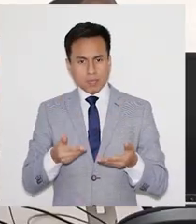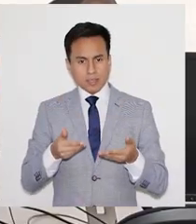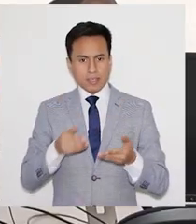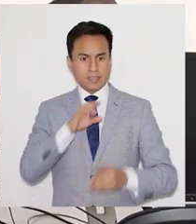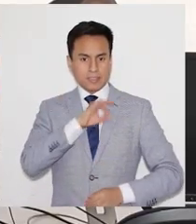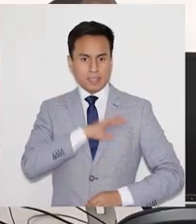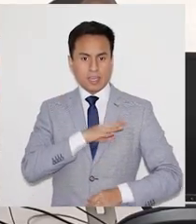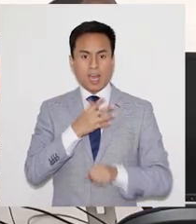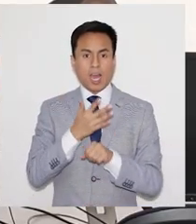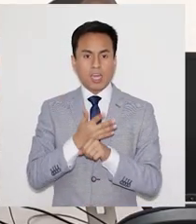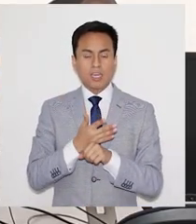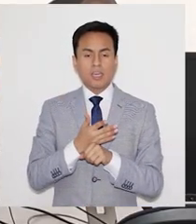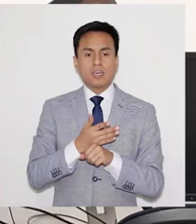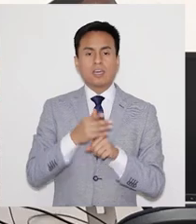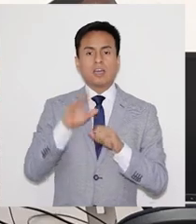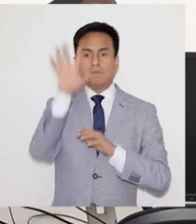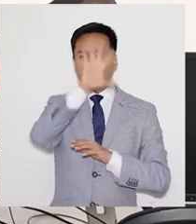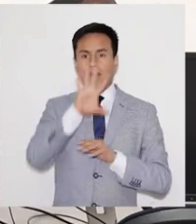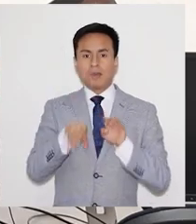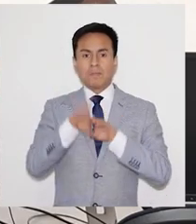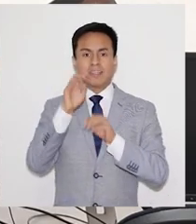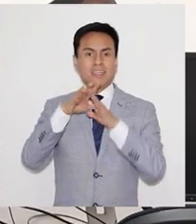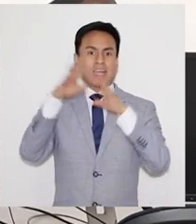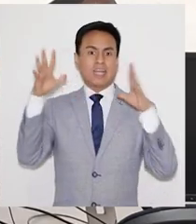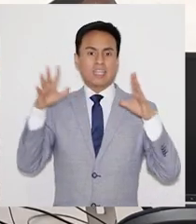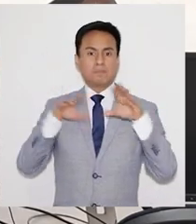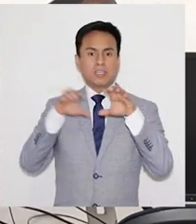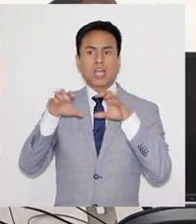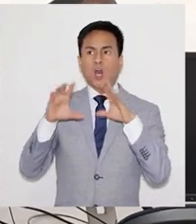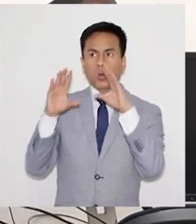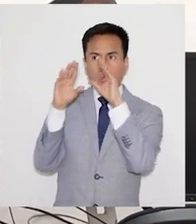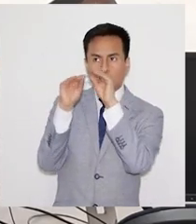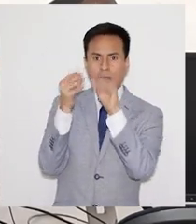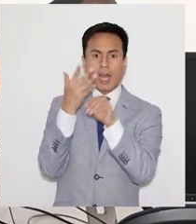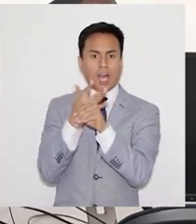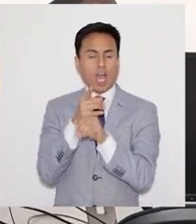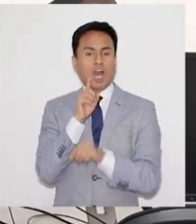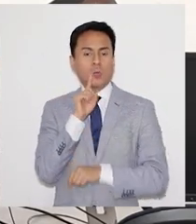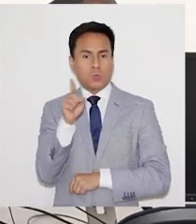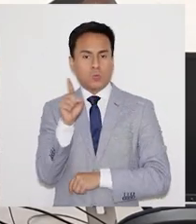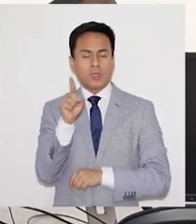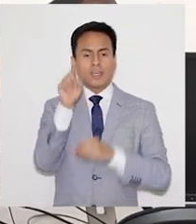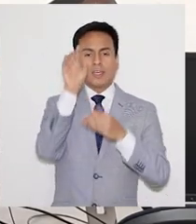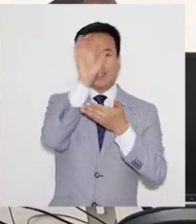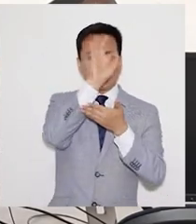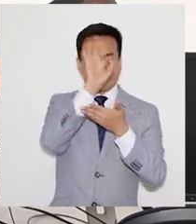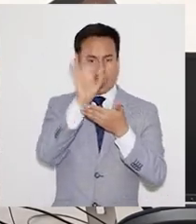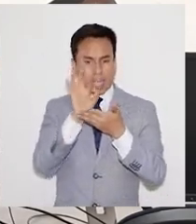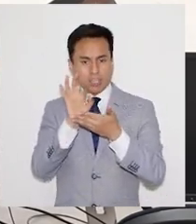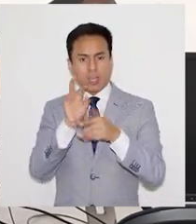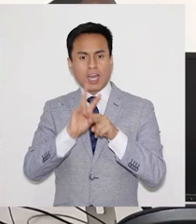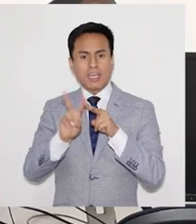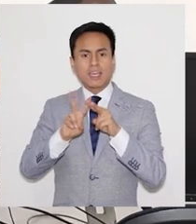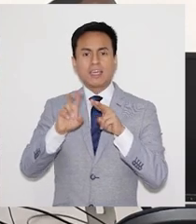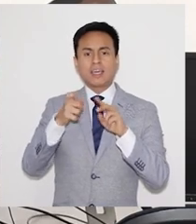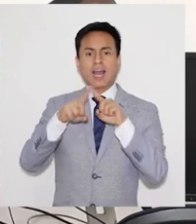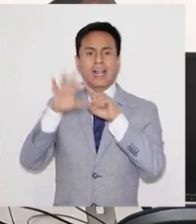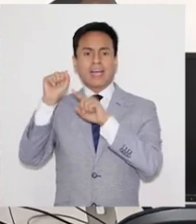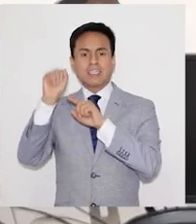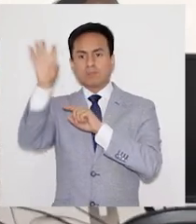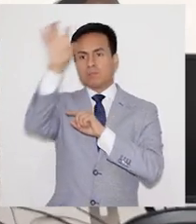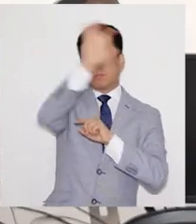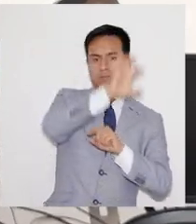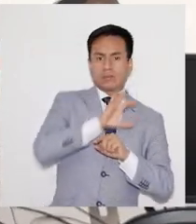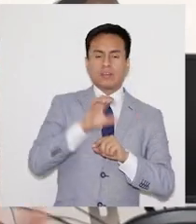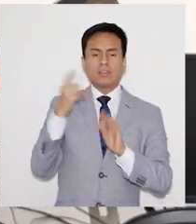Actualmente en Chile se encuentra el mapa más grande de materia oscura que se genera trazándolo a partir de las galaxias, es decir,